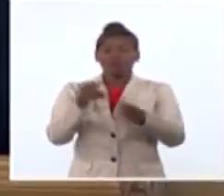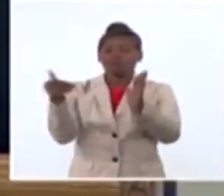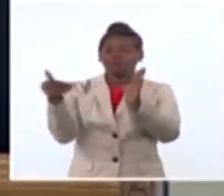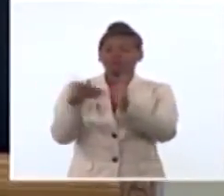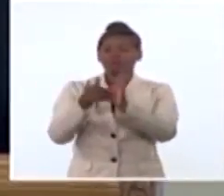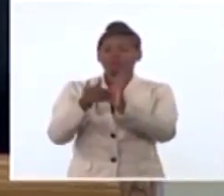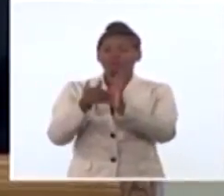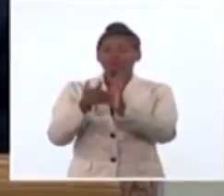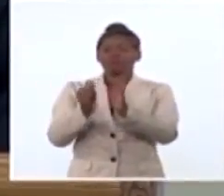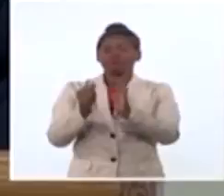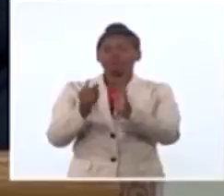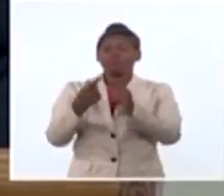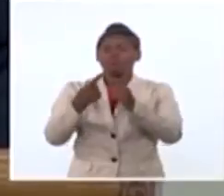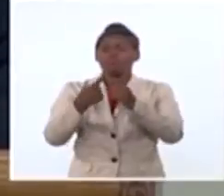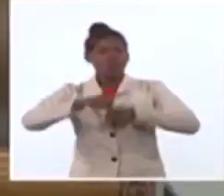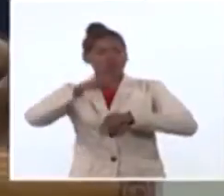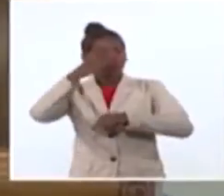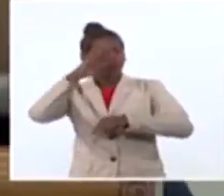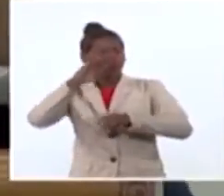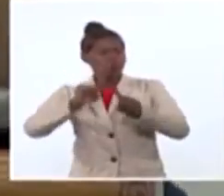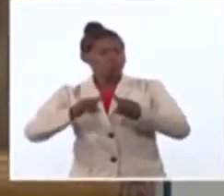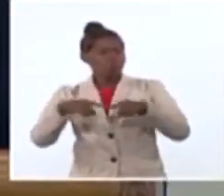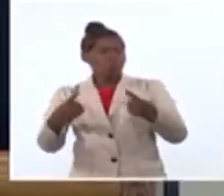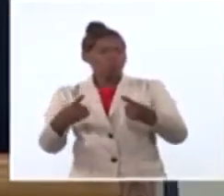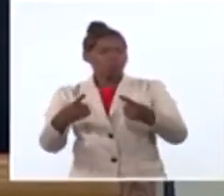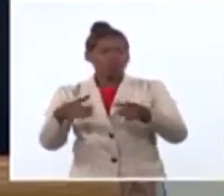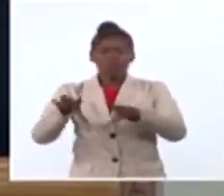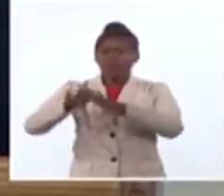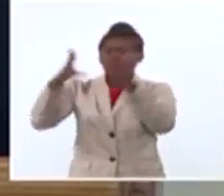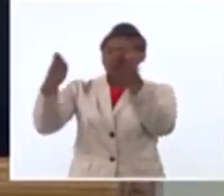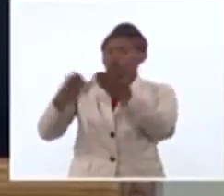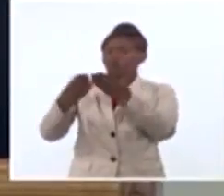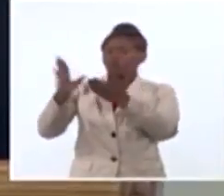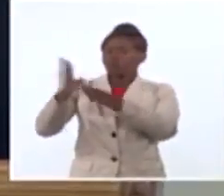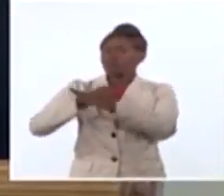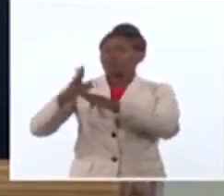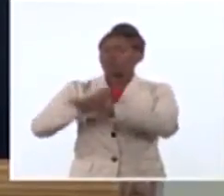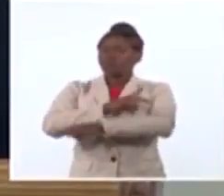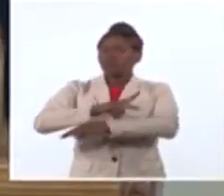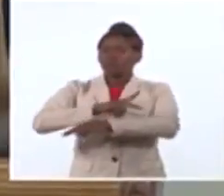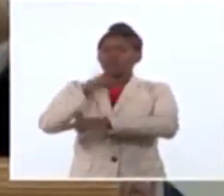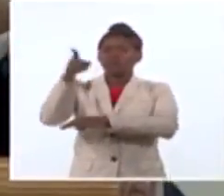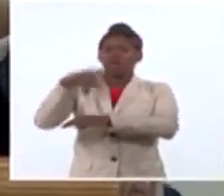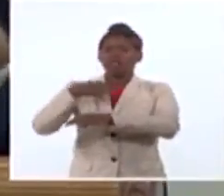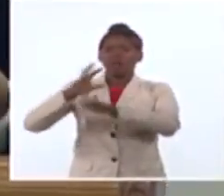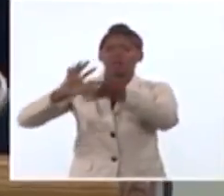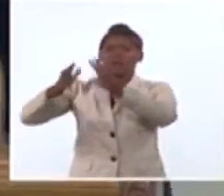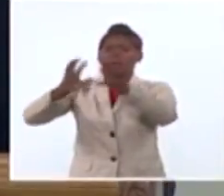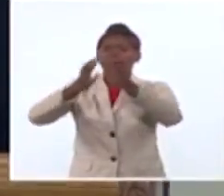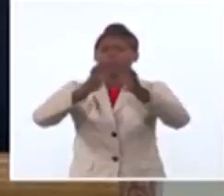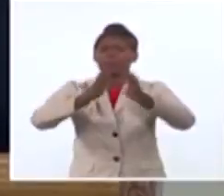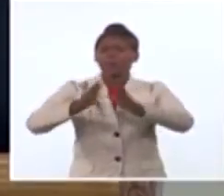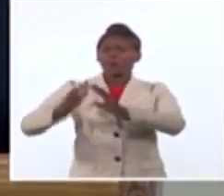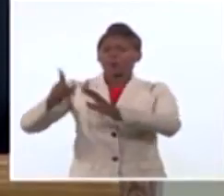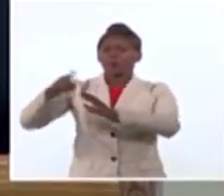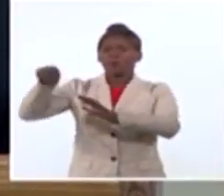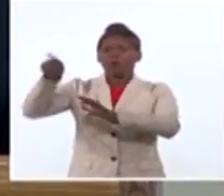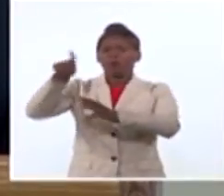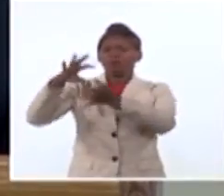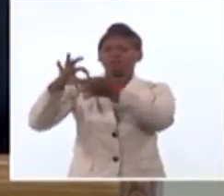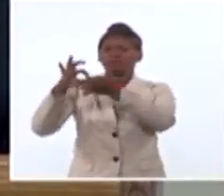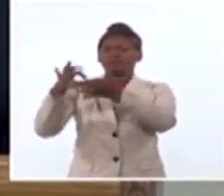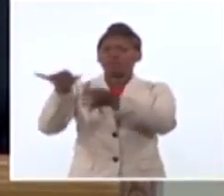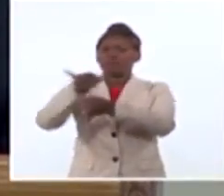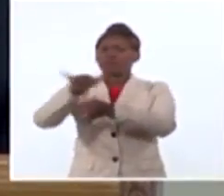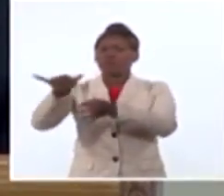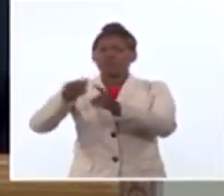todo en los últimos, doble rasero, el cinismo y la hipocresía con